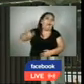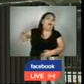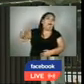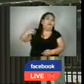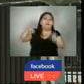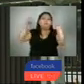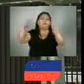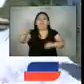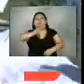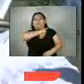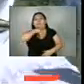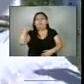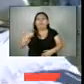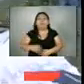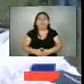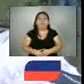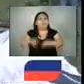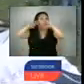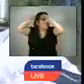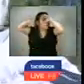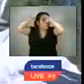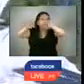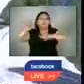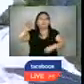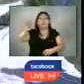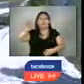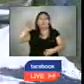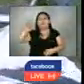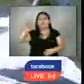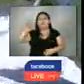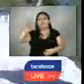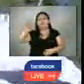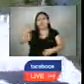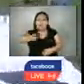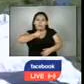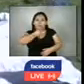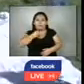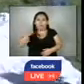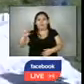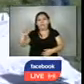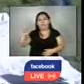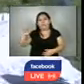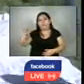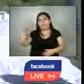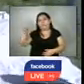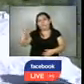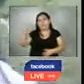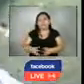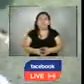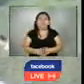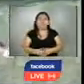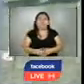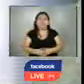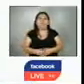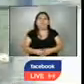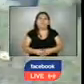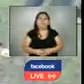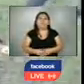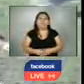la masacre. Con imágenes de Roberto Martínez, un reporte de Ileana Leiva para Noticiero Hechos.